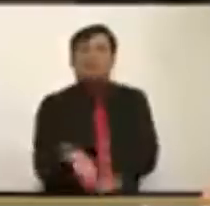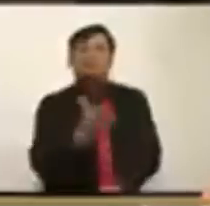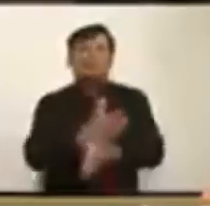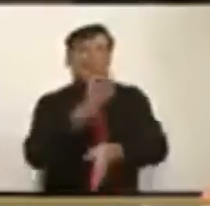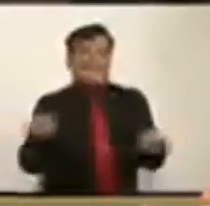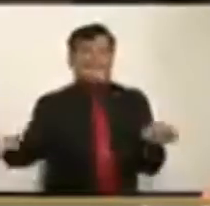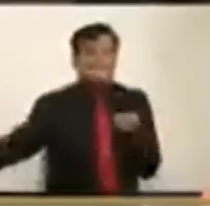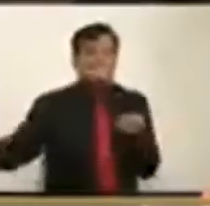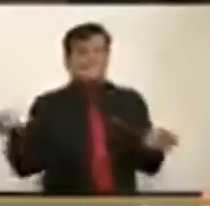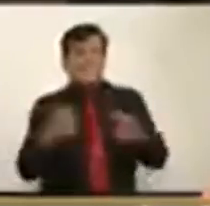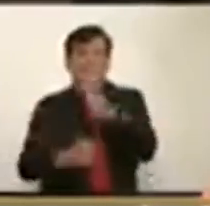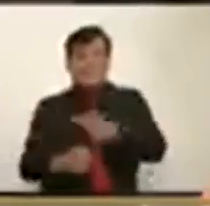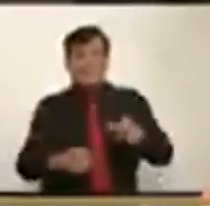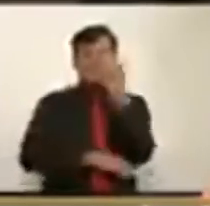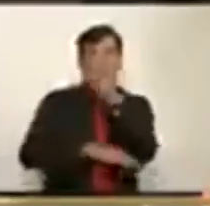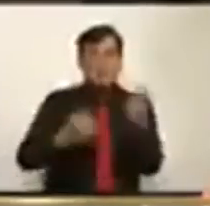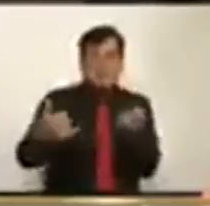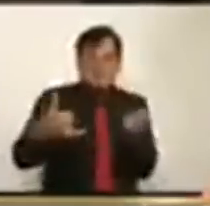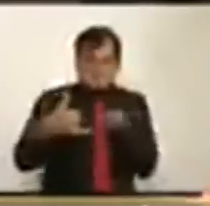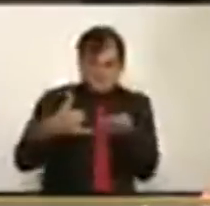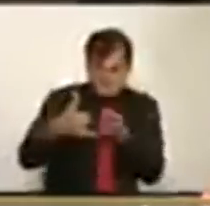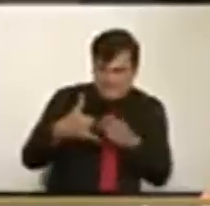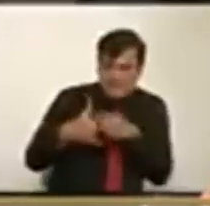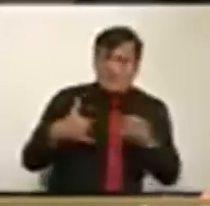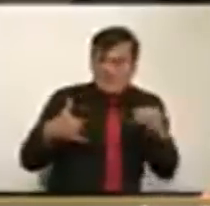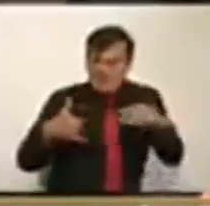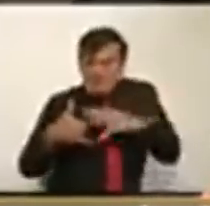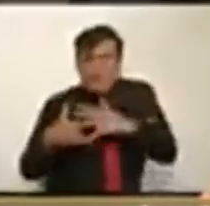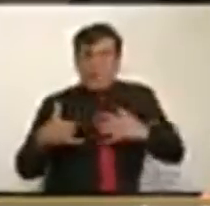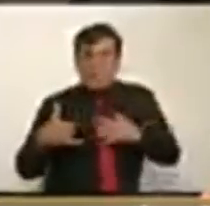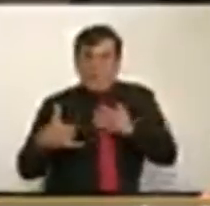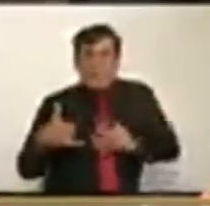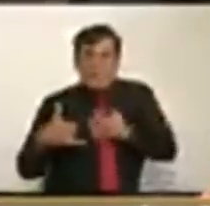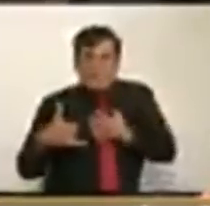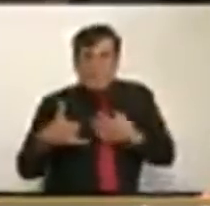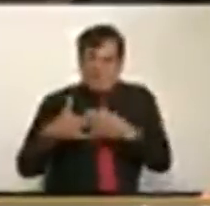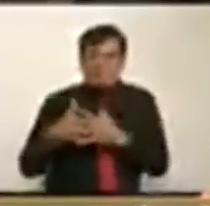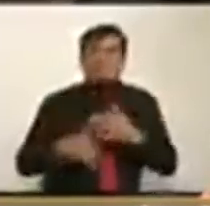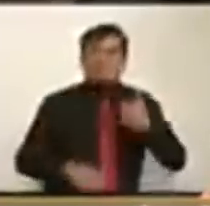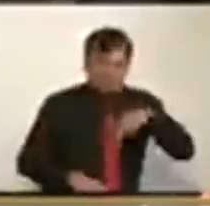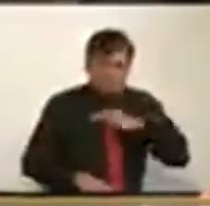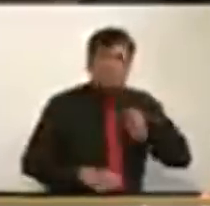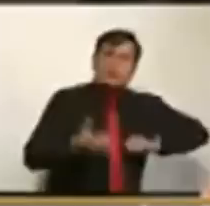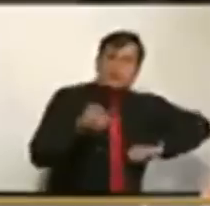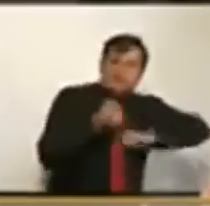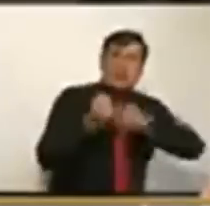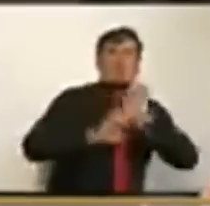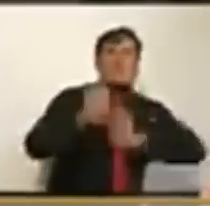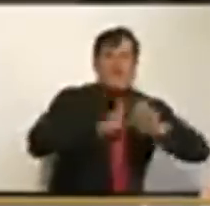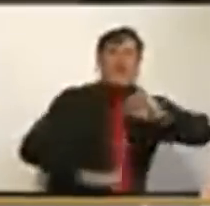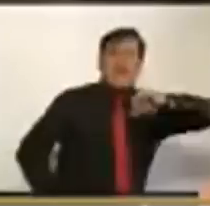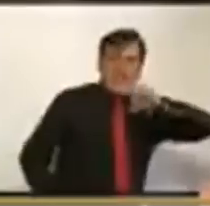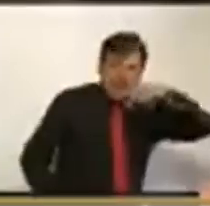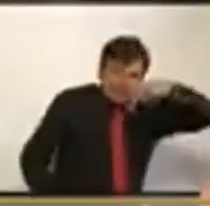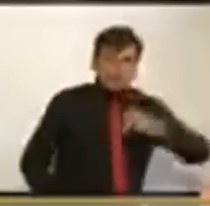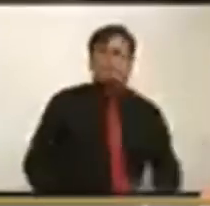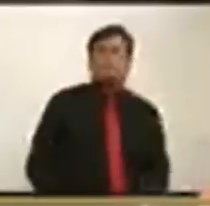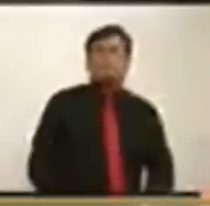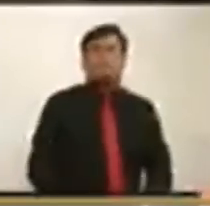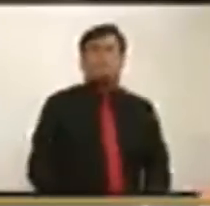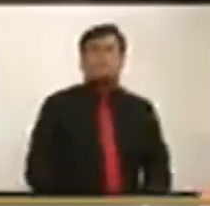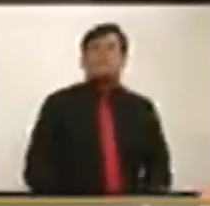odio entre los colombianos. Por eso nosotros defendemos la JEP, porque permite la verdad. Y sobre